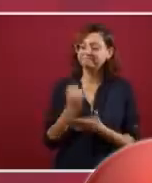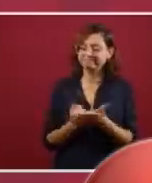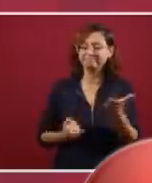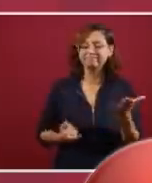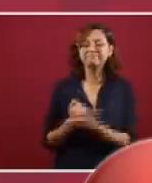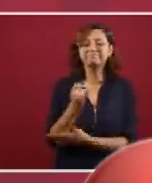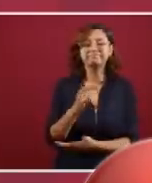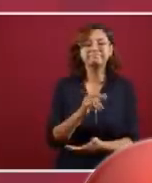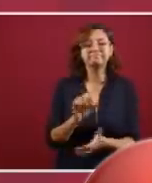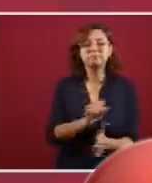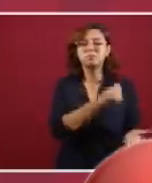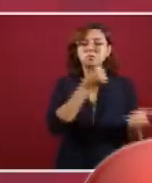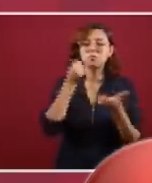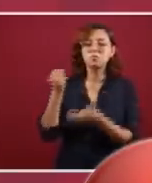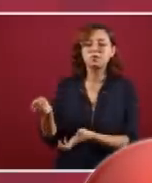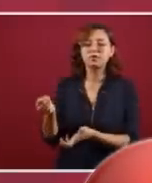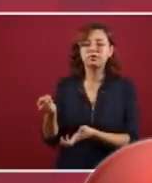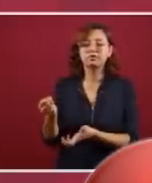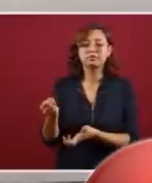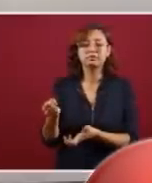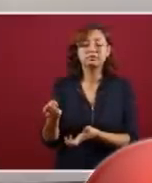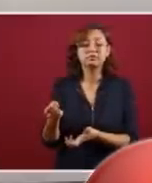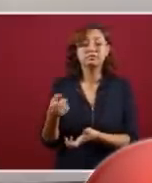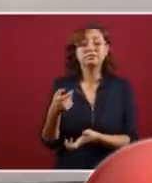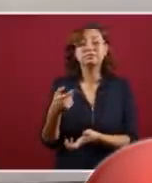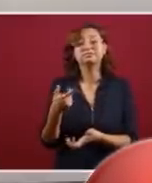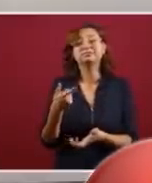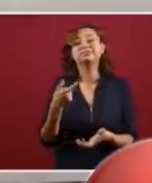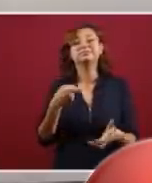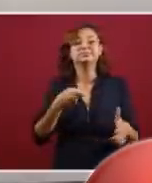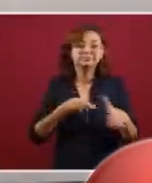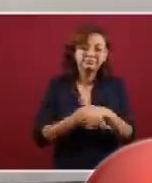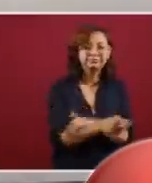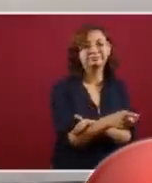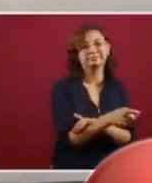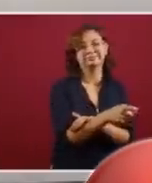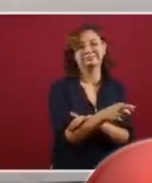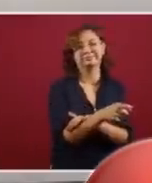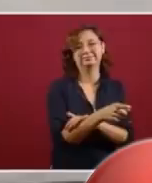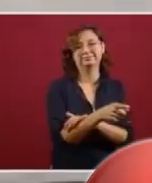decidiera. A cambio, el diputado recibía un moche.